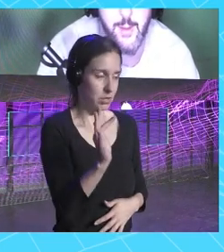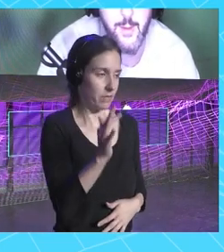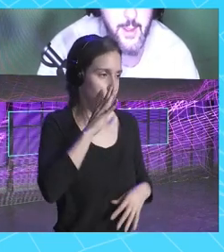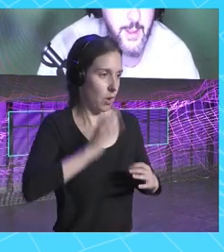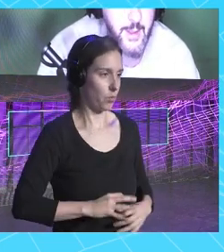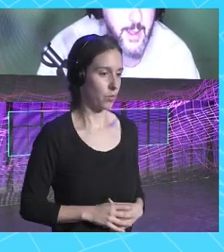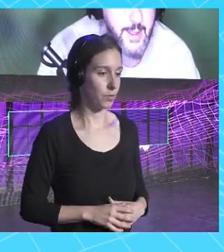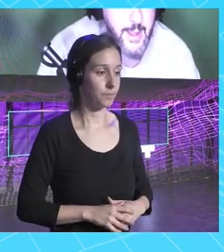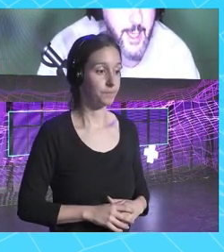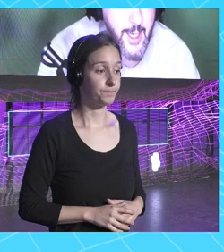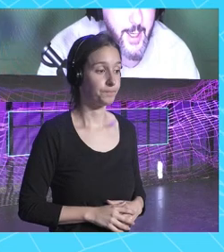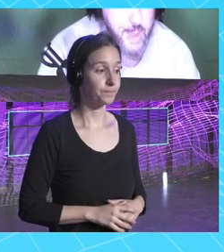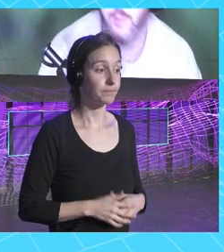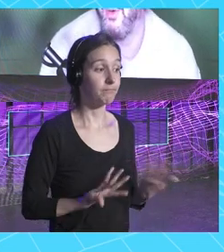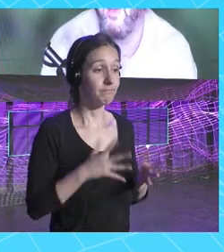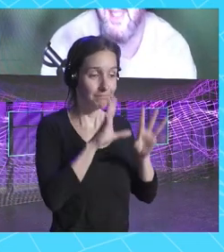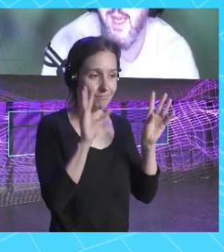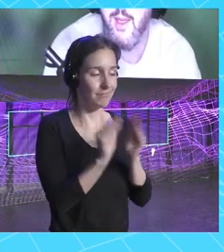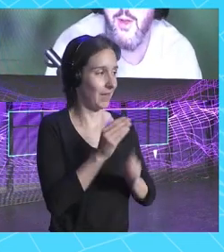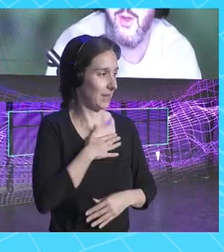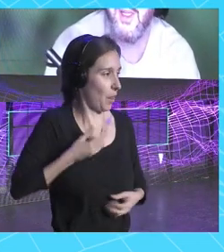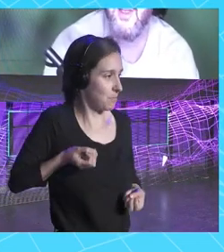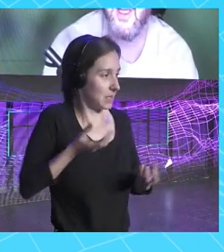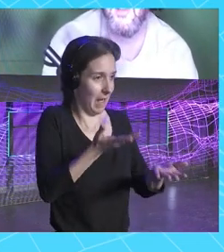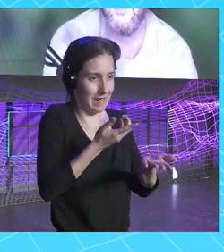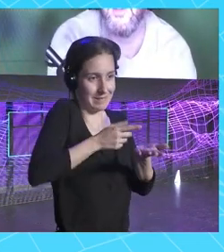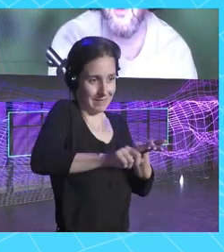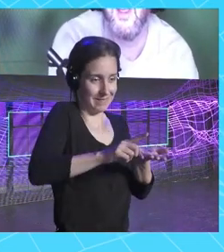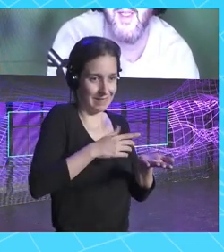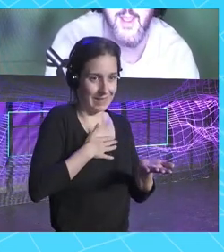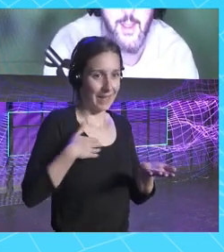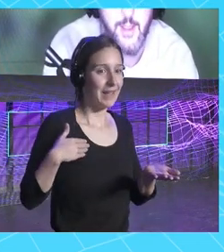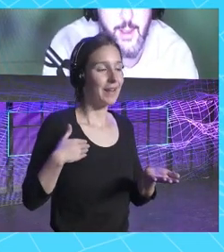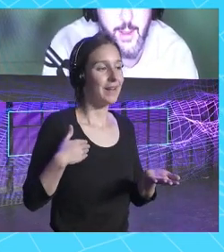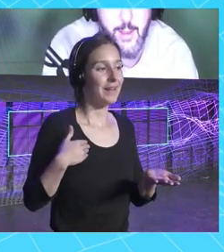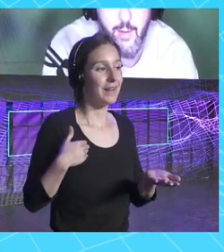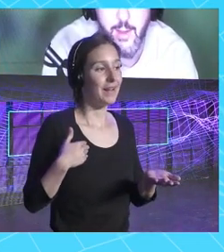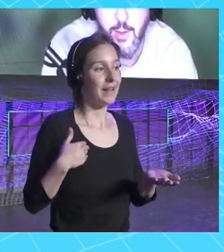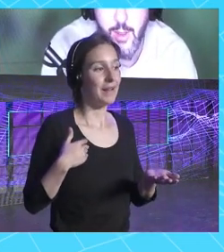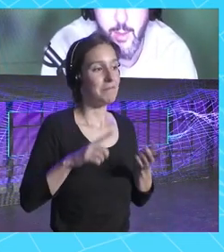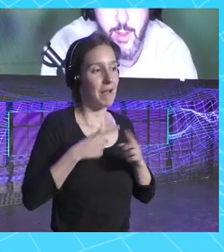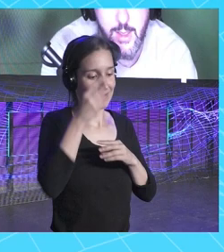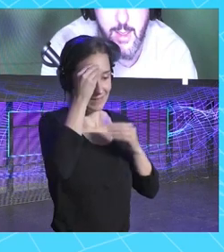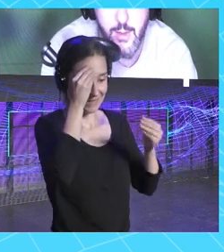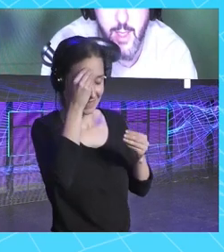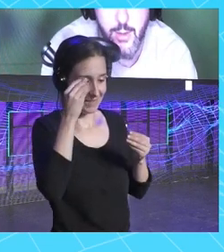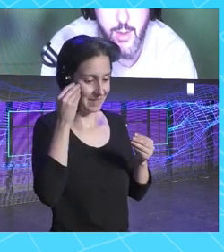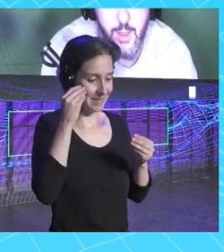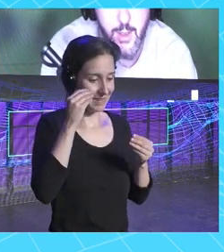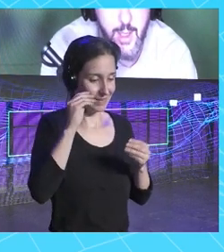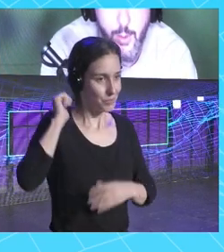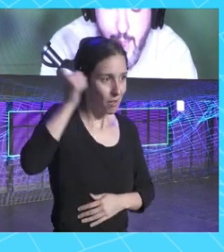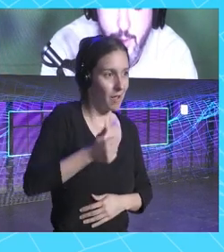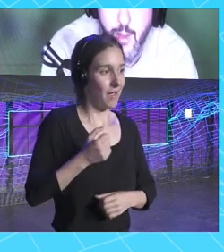no así que este es un poco el mensaje que yo que yo quería transmitir hoy y mi reflexión después de estar estos años